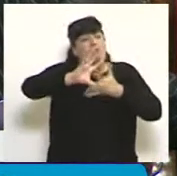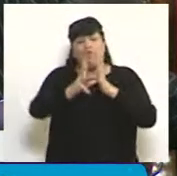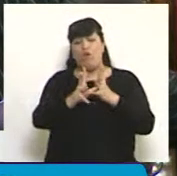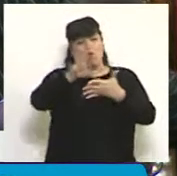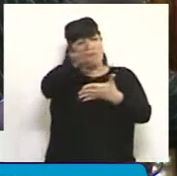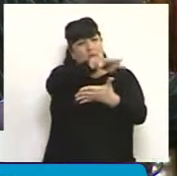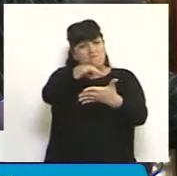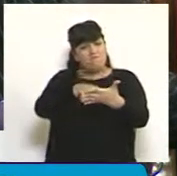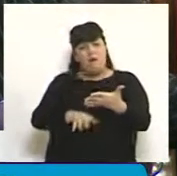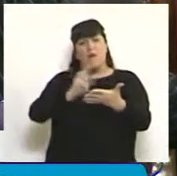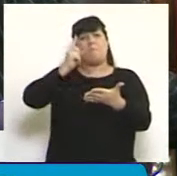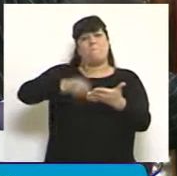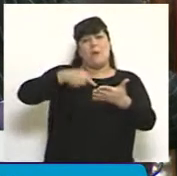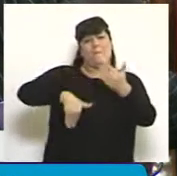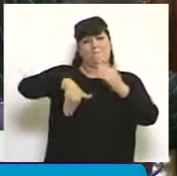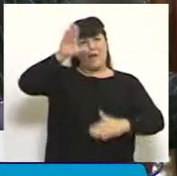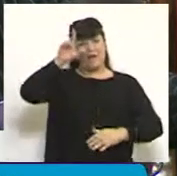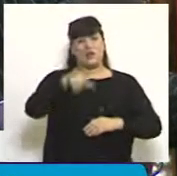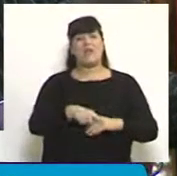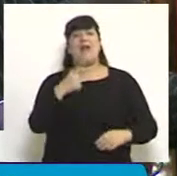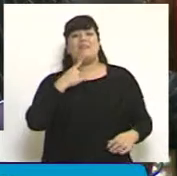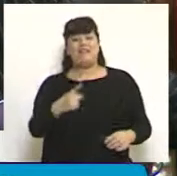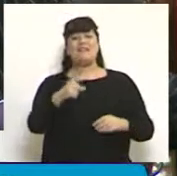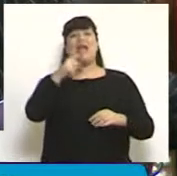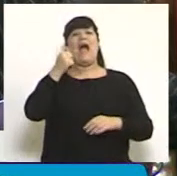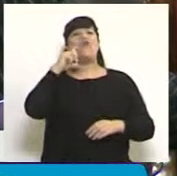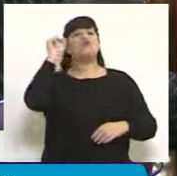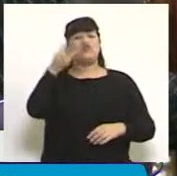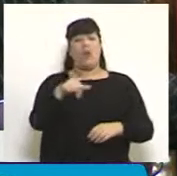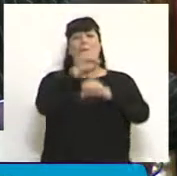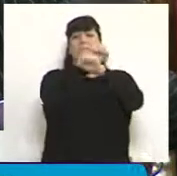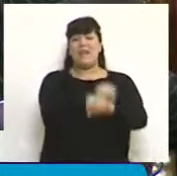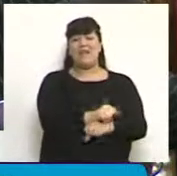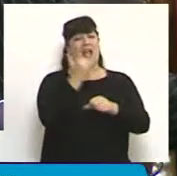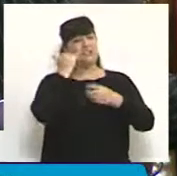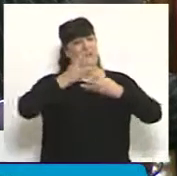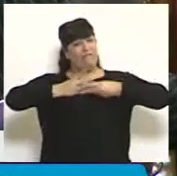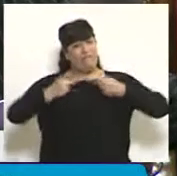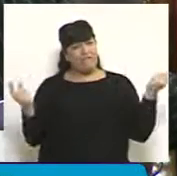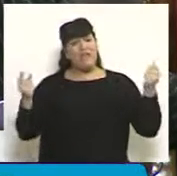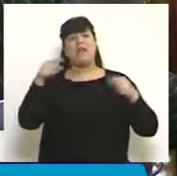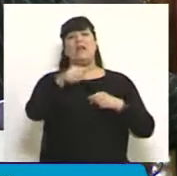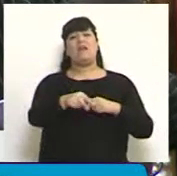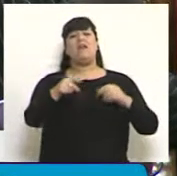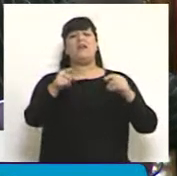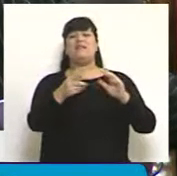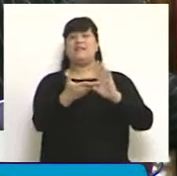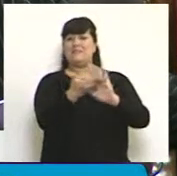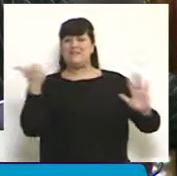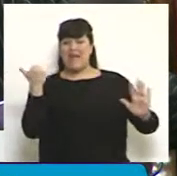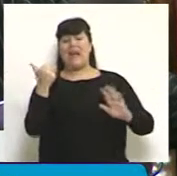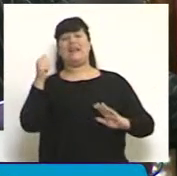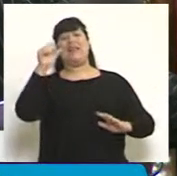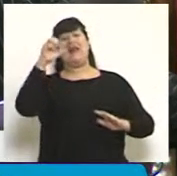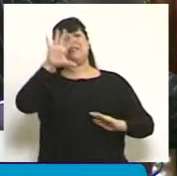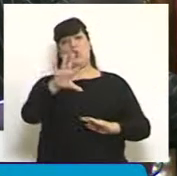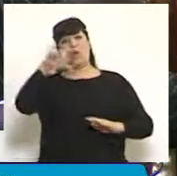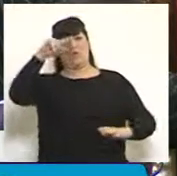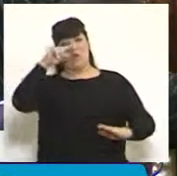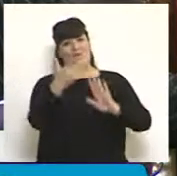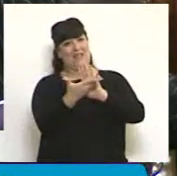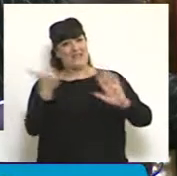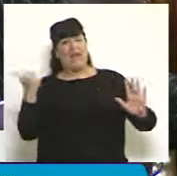dictamen de mayoría, la acción penal se extingue ya por modificación, por sustitución del artículo 59 del Código Penal